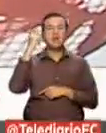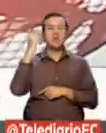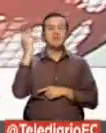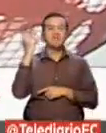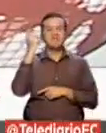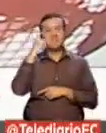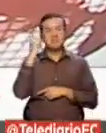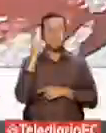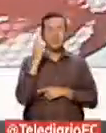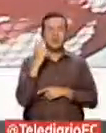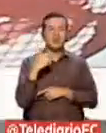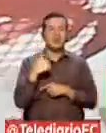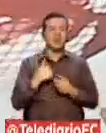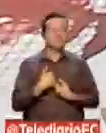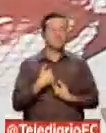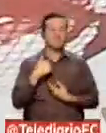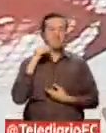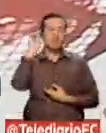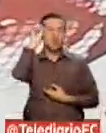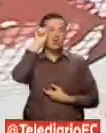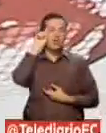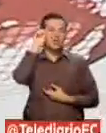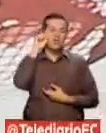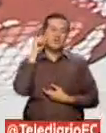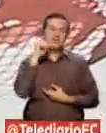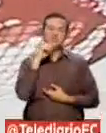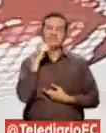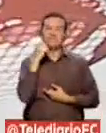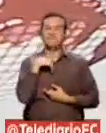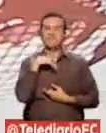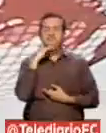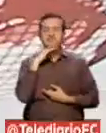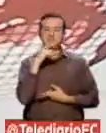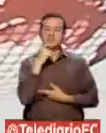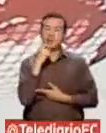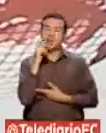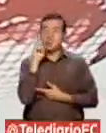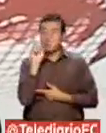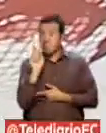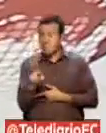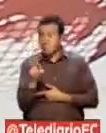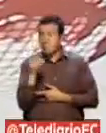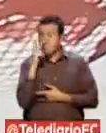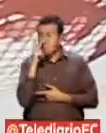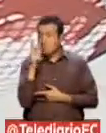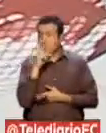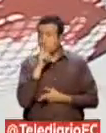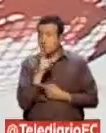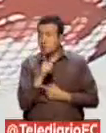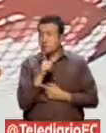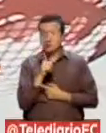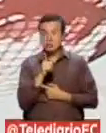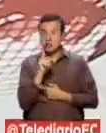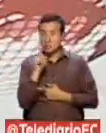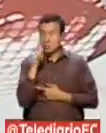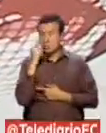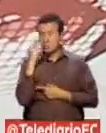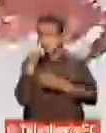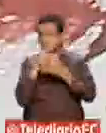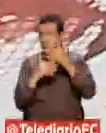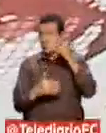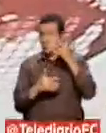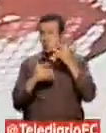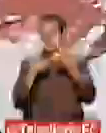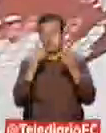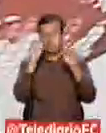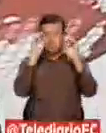Por eso la gente comparte información falsa. Por ejemplo, lee un titular y ni siquiera se da el tiempo de dar clic para ver a qué fuentes corresponde.